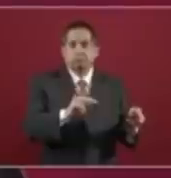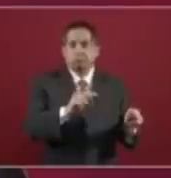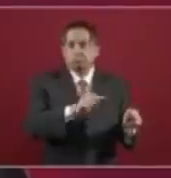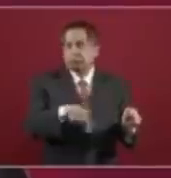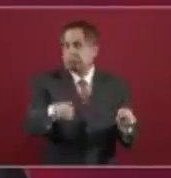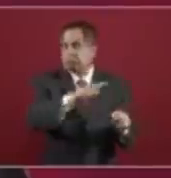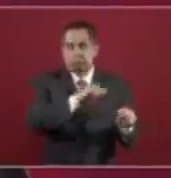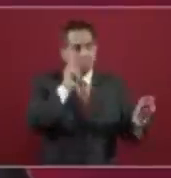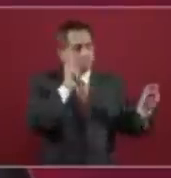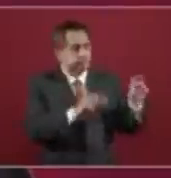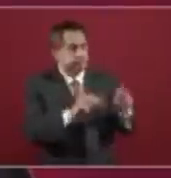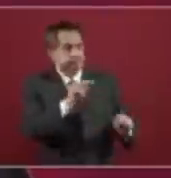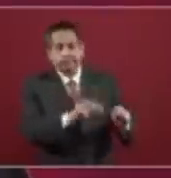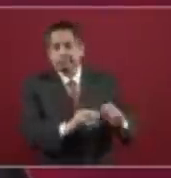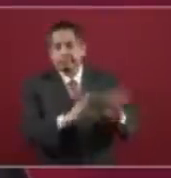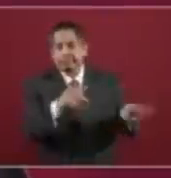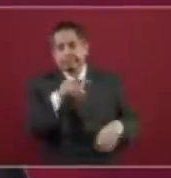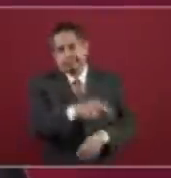todo.